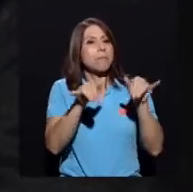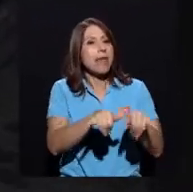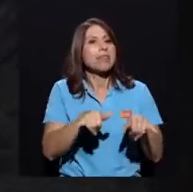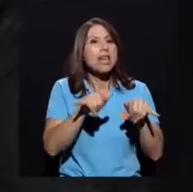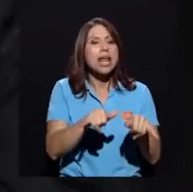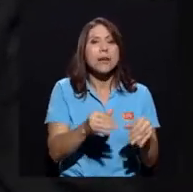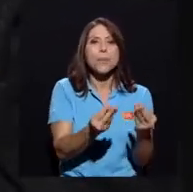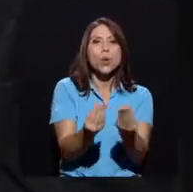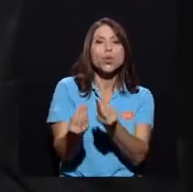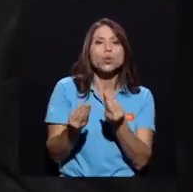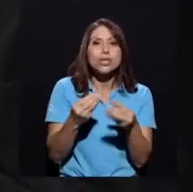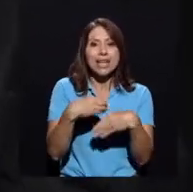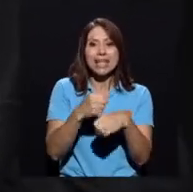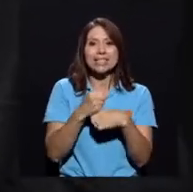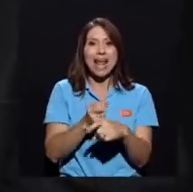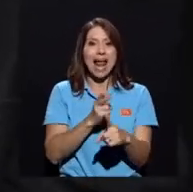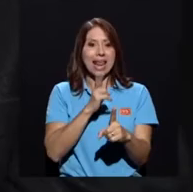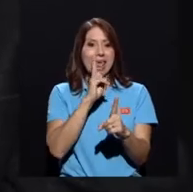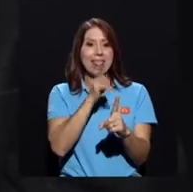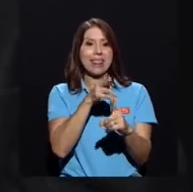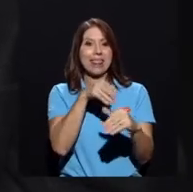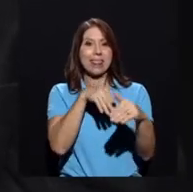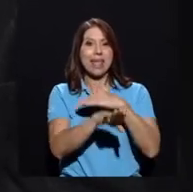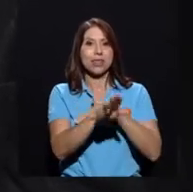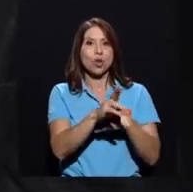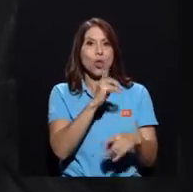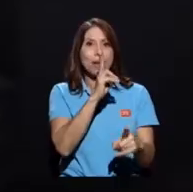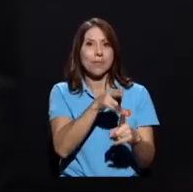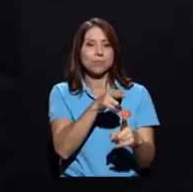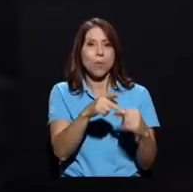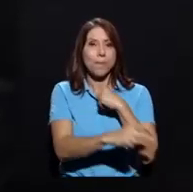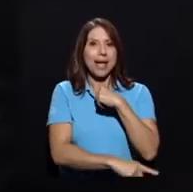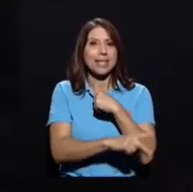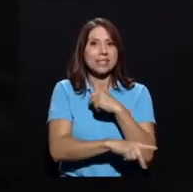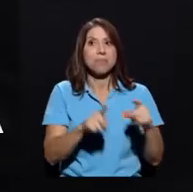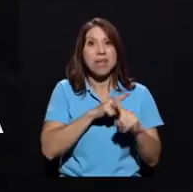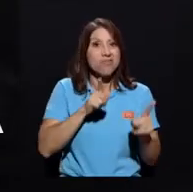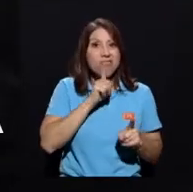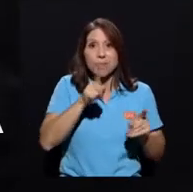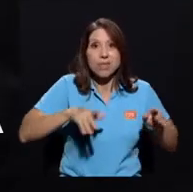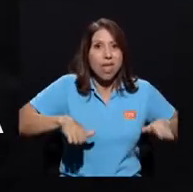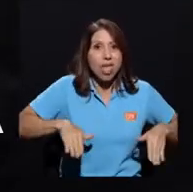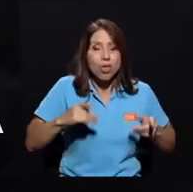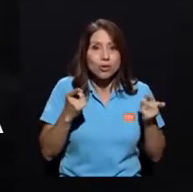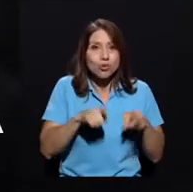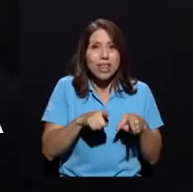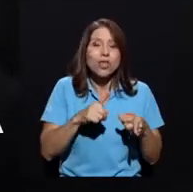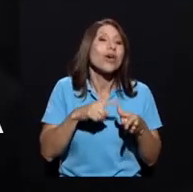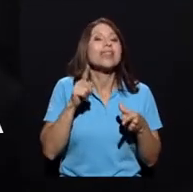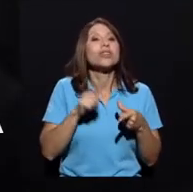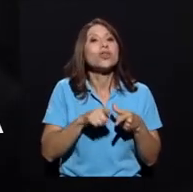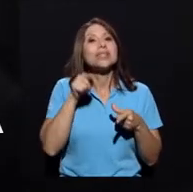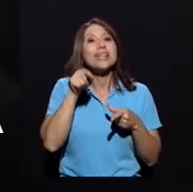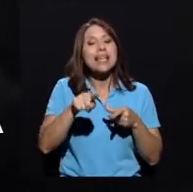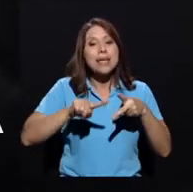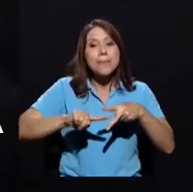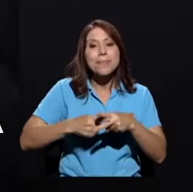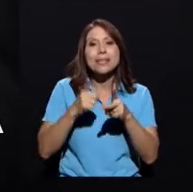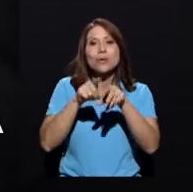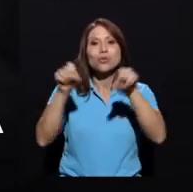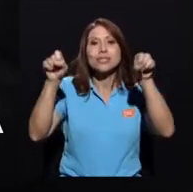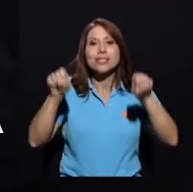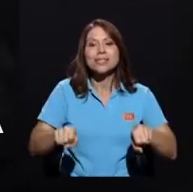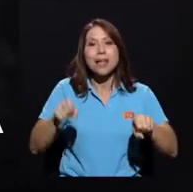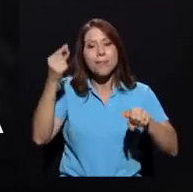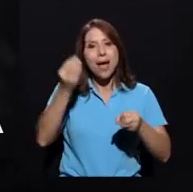y generar dentro del mismo país, cosa que no ha sucedido al final, y genera un enorme aparato estatal militar